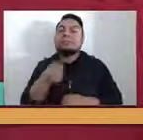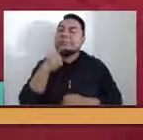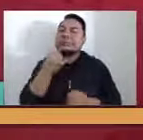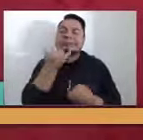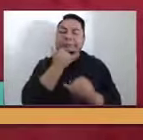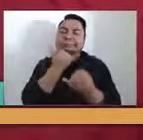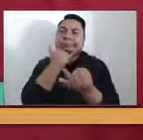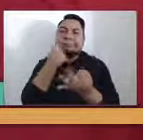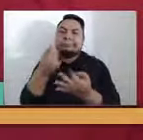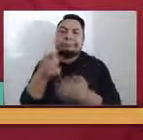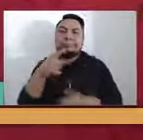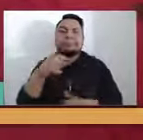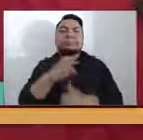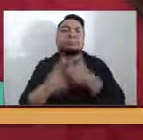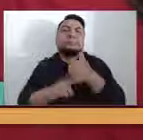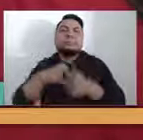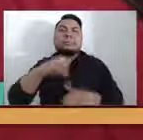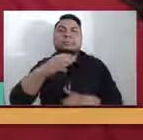señor Pacheco.